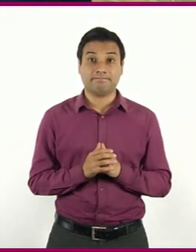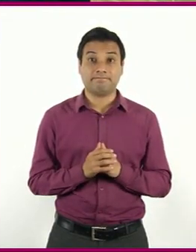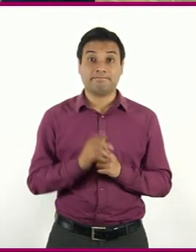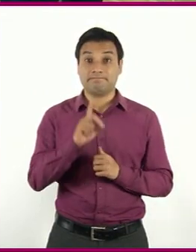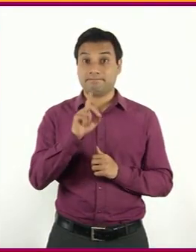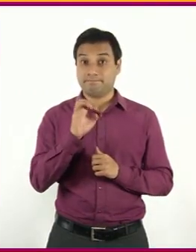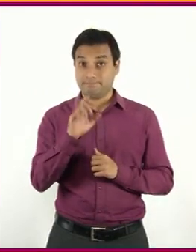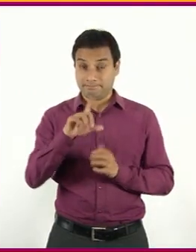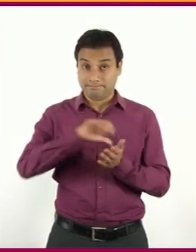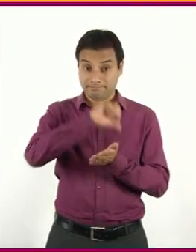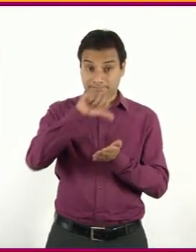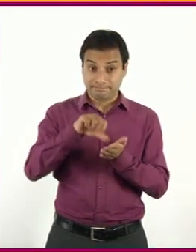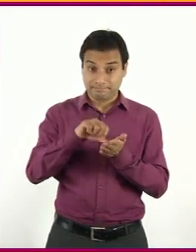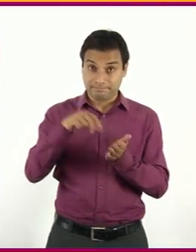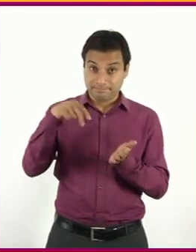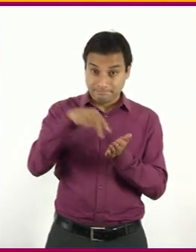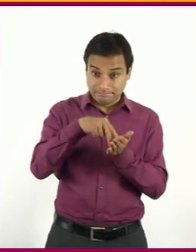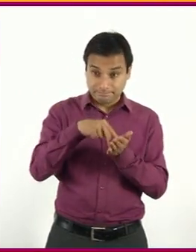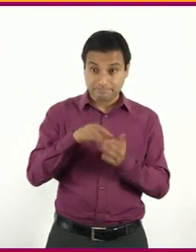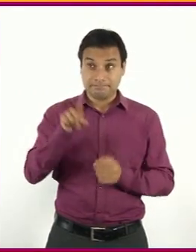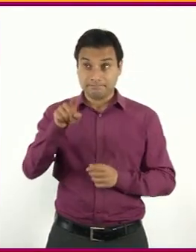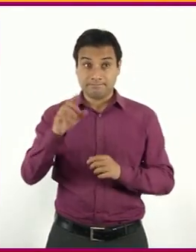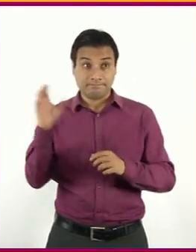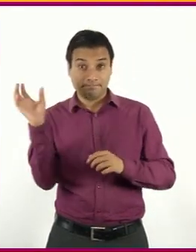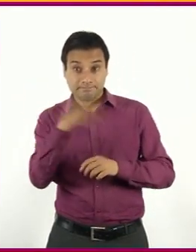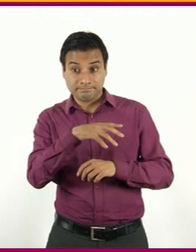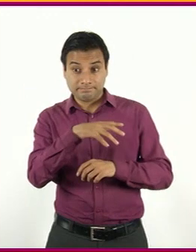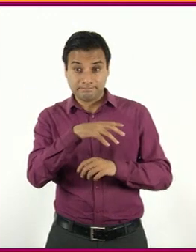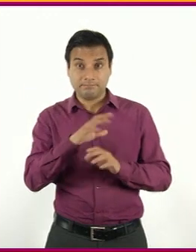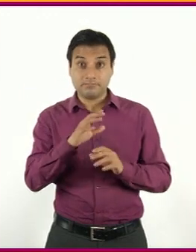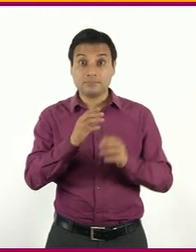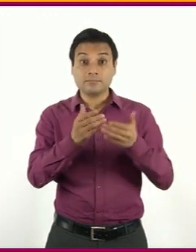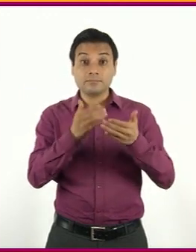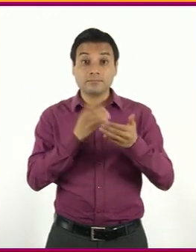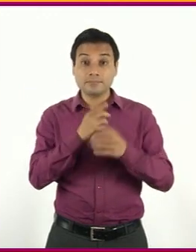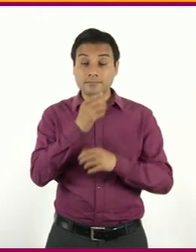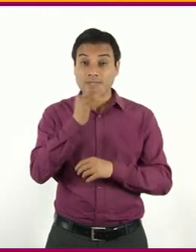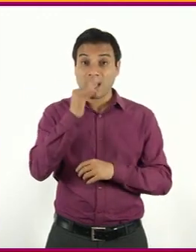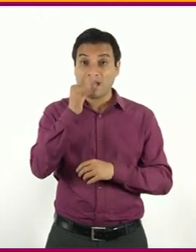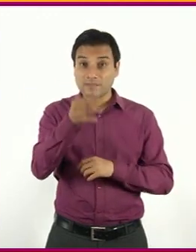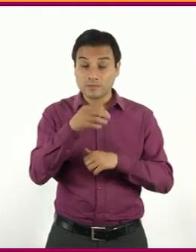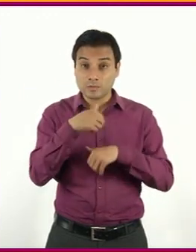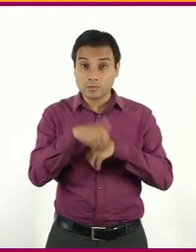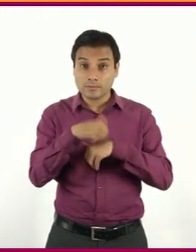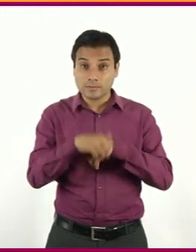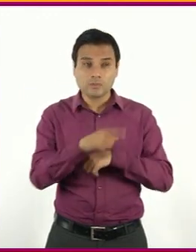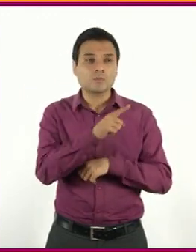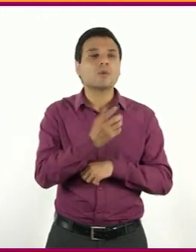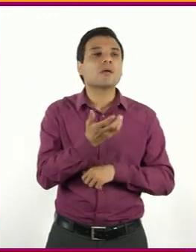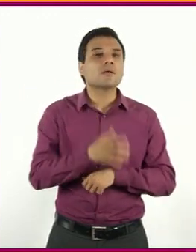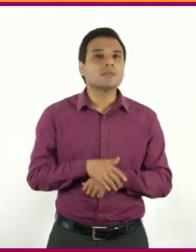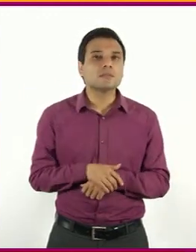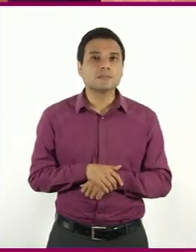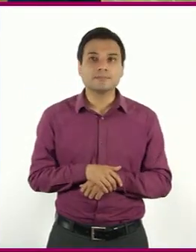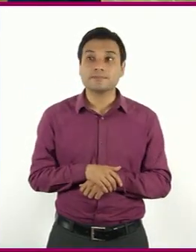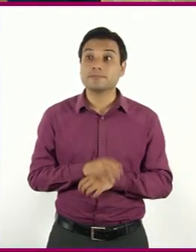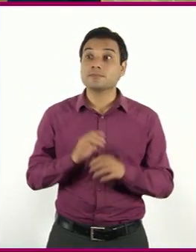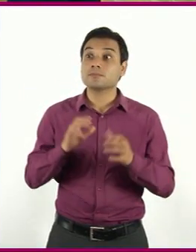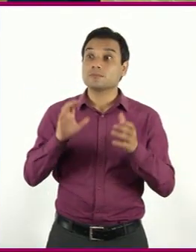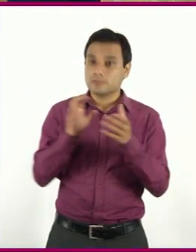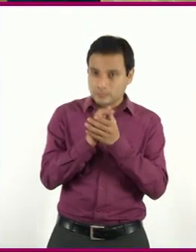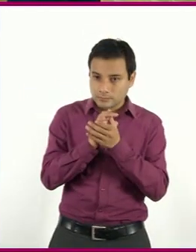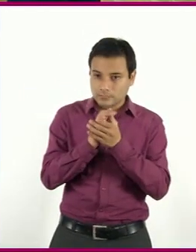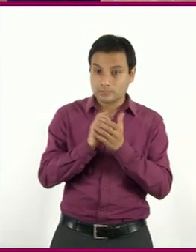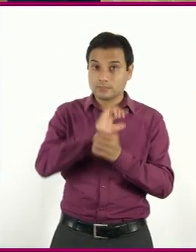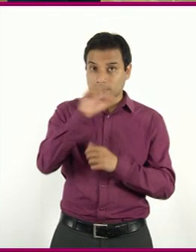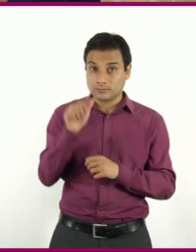en el centro, profesor, va a lanzar la pelota, pero antes de hacer eso, va a decir un número. ¿Qué vas a tener que hacer, Daniel? Vas al número